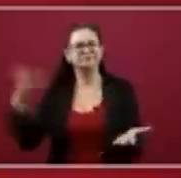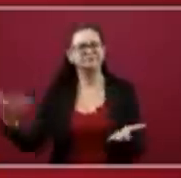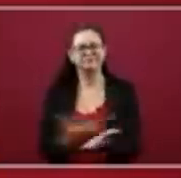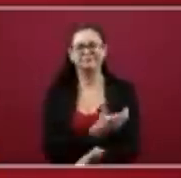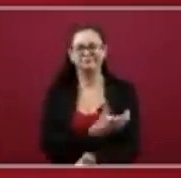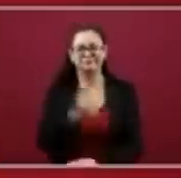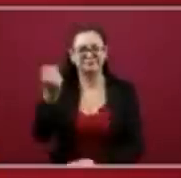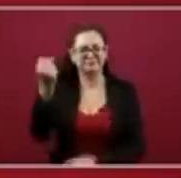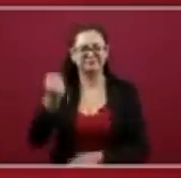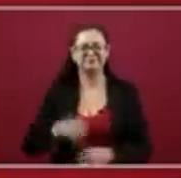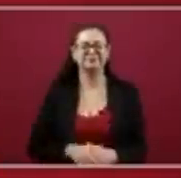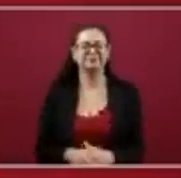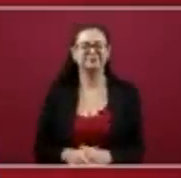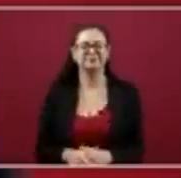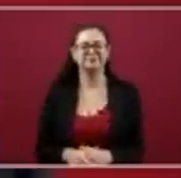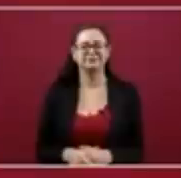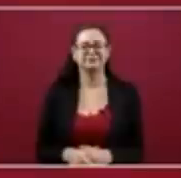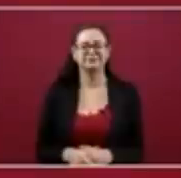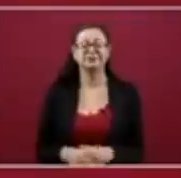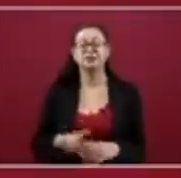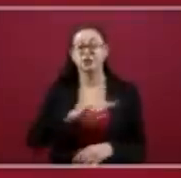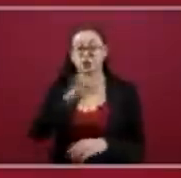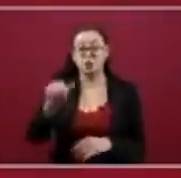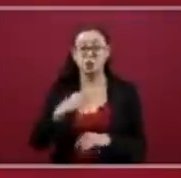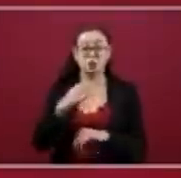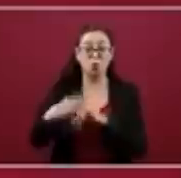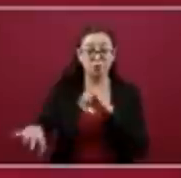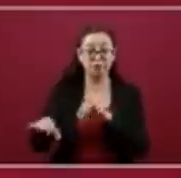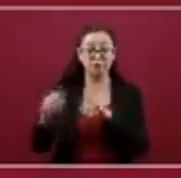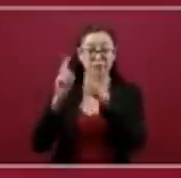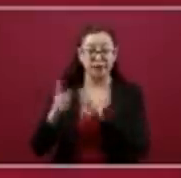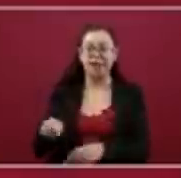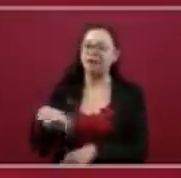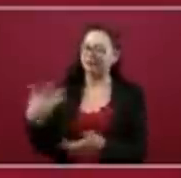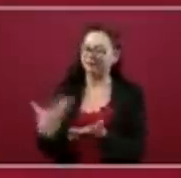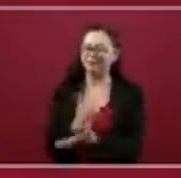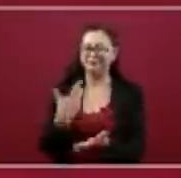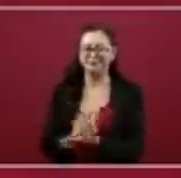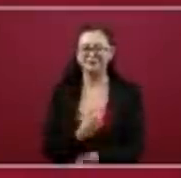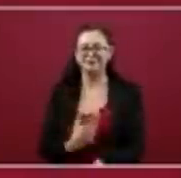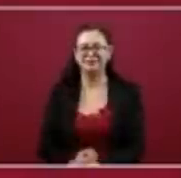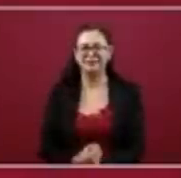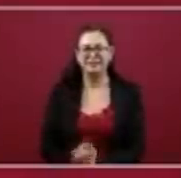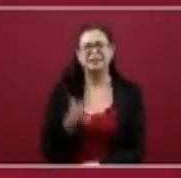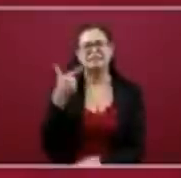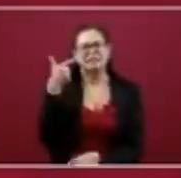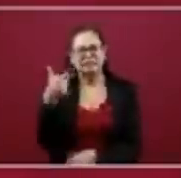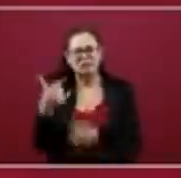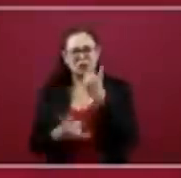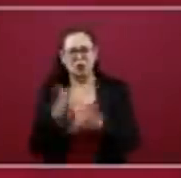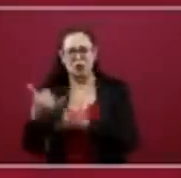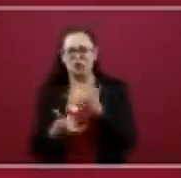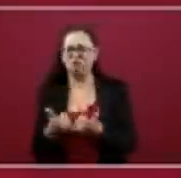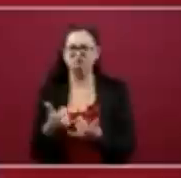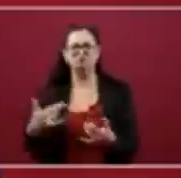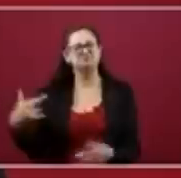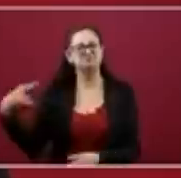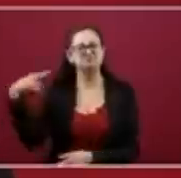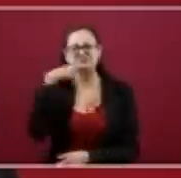vamos a estar en las finales y de 7 juegos vamos a resolver en 4, es